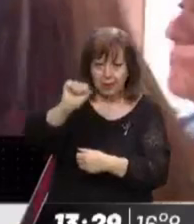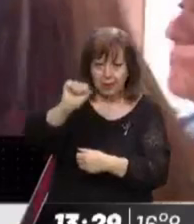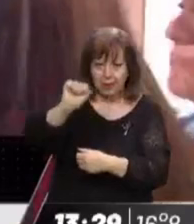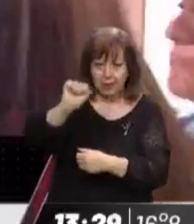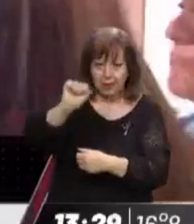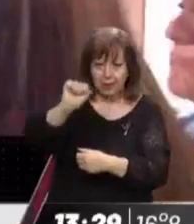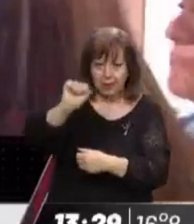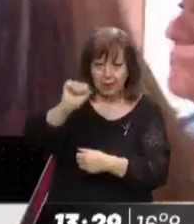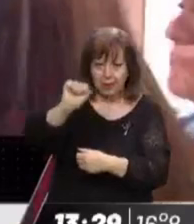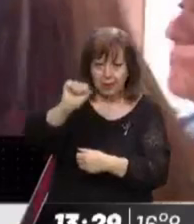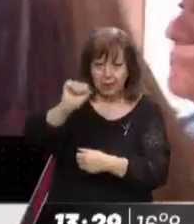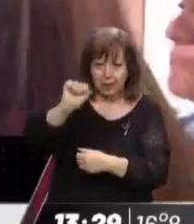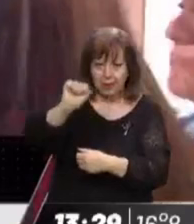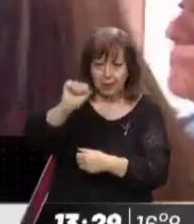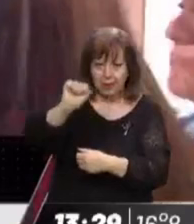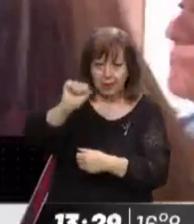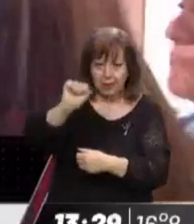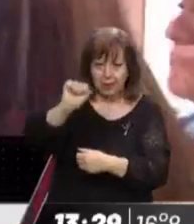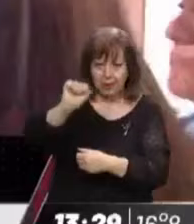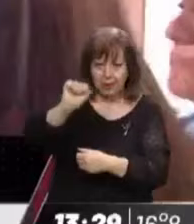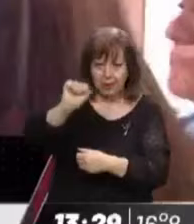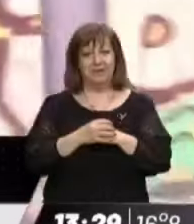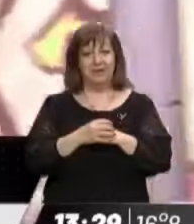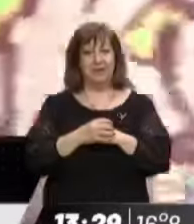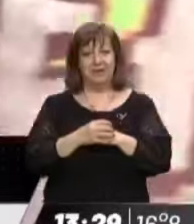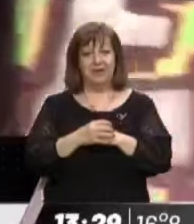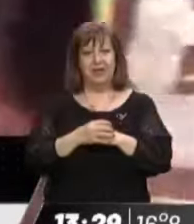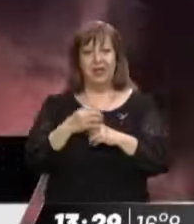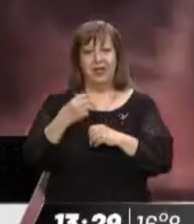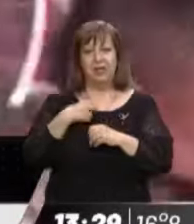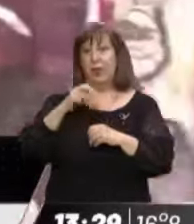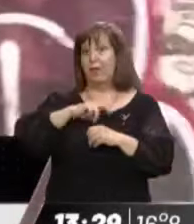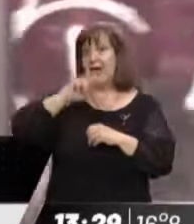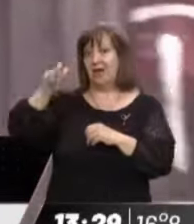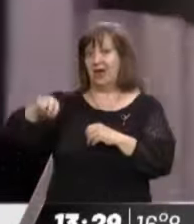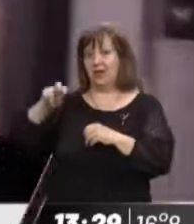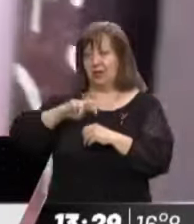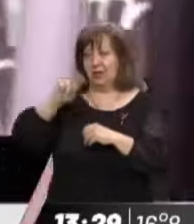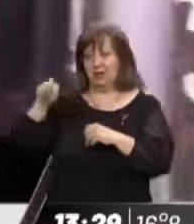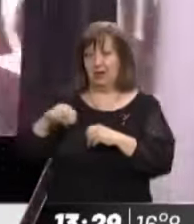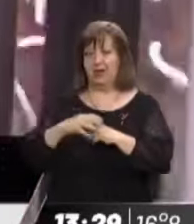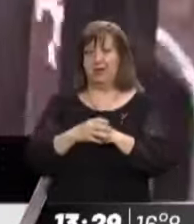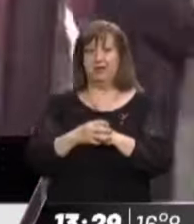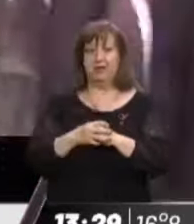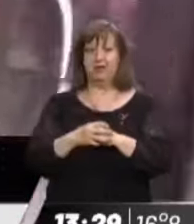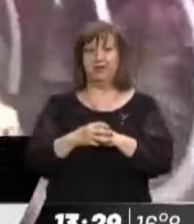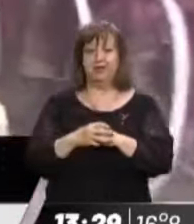se ríen. Cookie Martínez, mandale un abrazo. Preguntale si te pueden acercar hasta el móvil. Escucha.